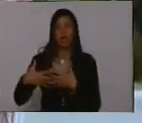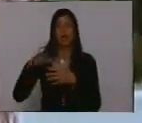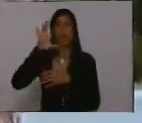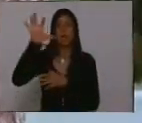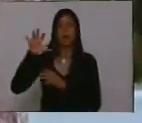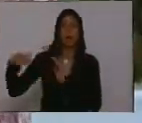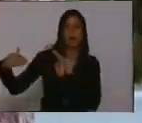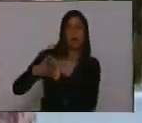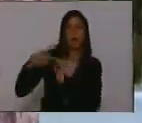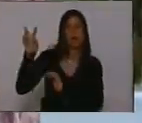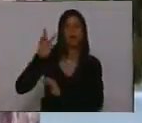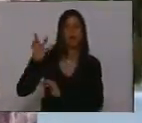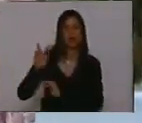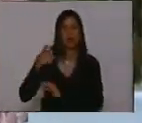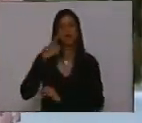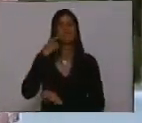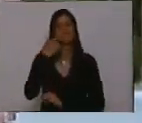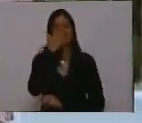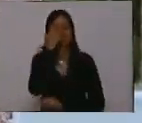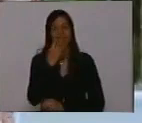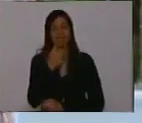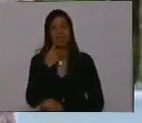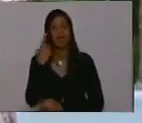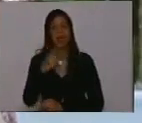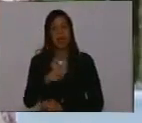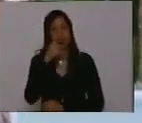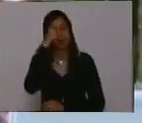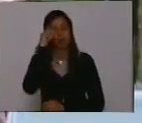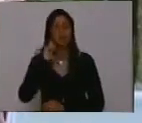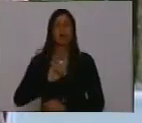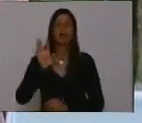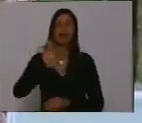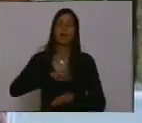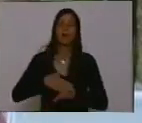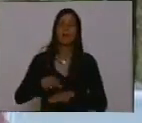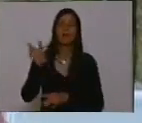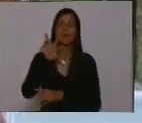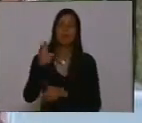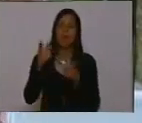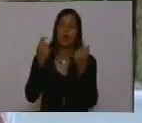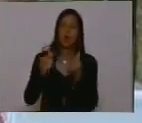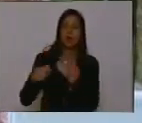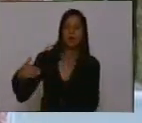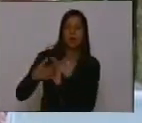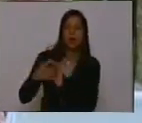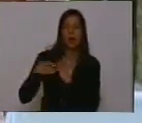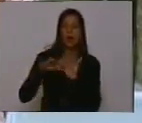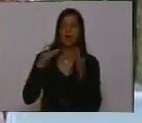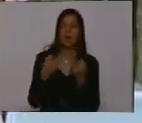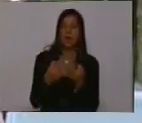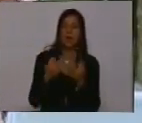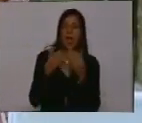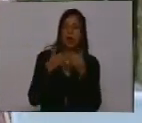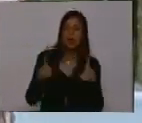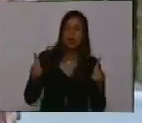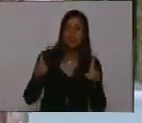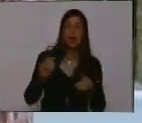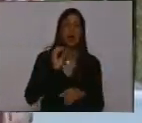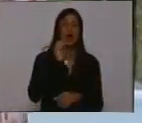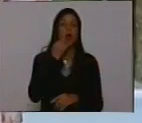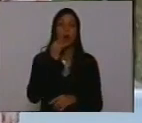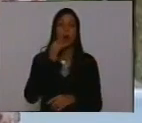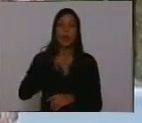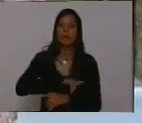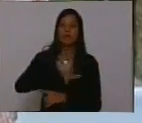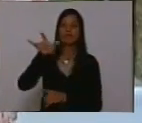que hoy empezamos a ver con el flagelo que sufre, no solo por las dificultades económicas, sino cada vez que una familia se ve quebrada cuando un joven o una joven se